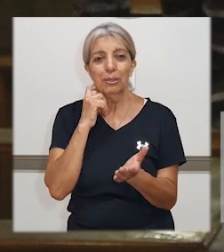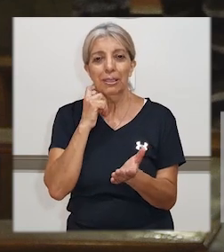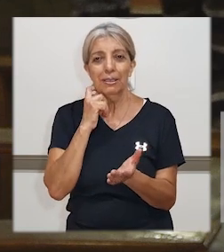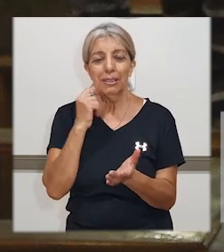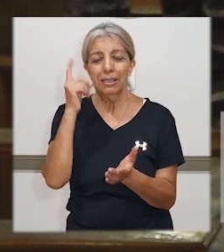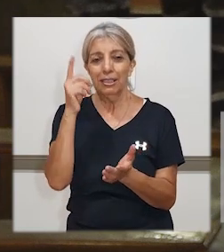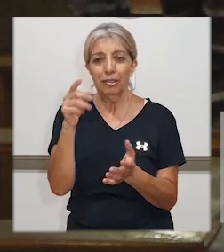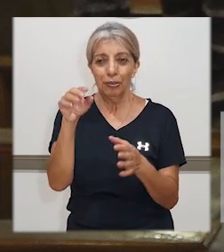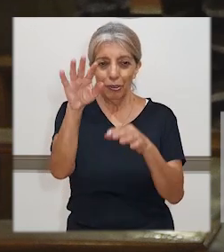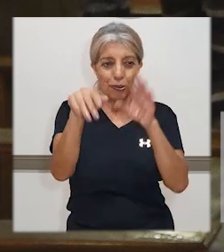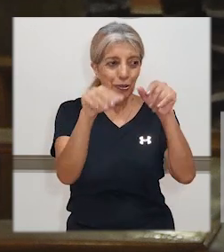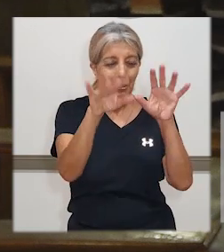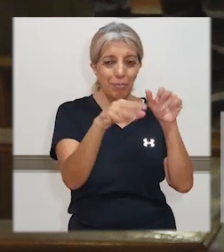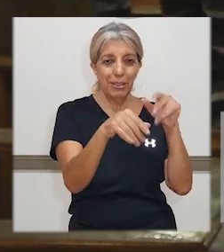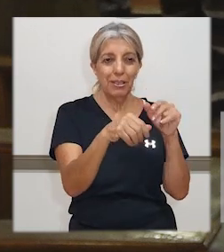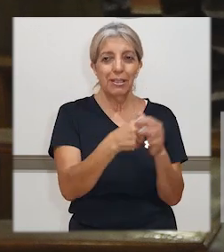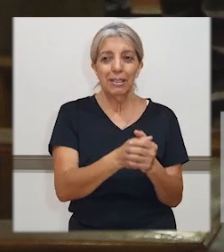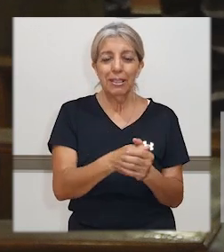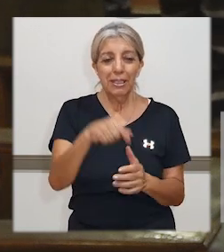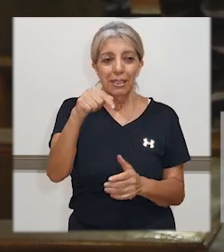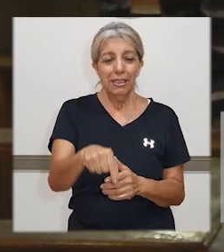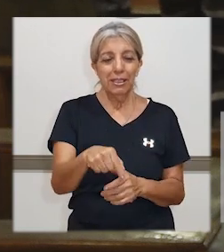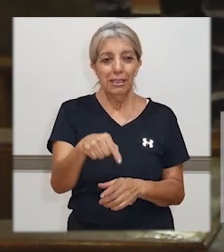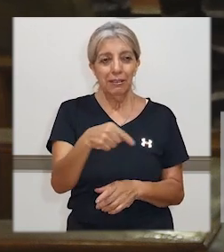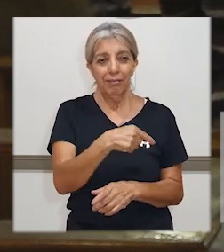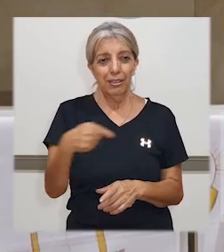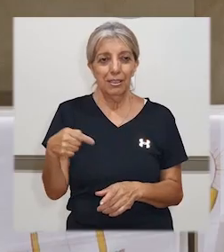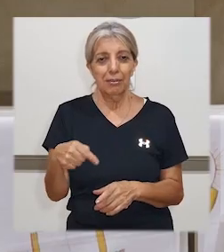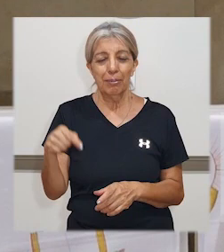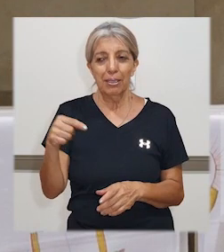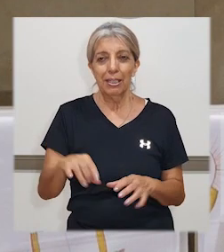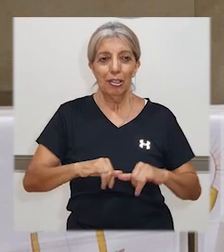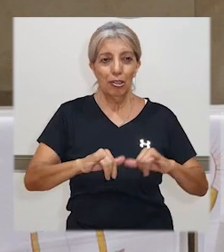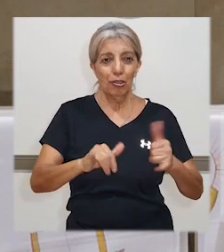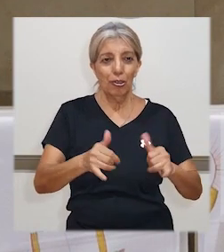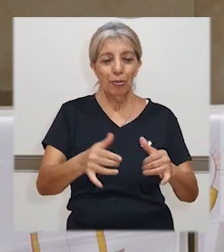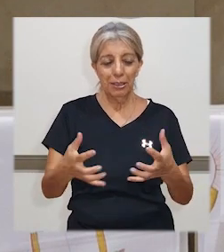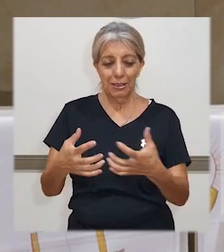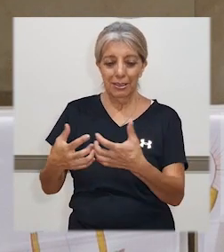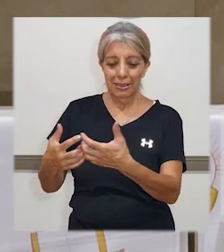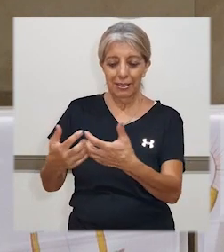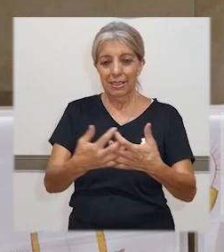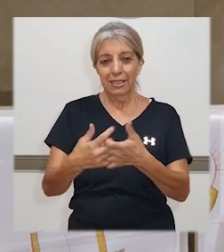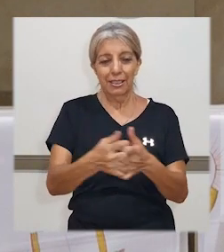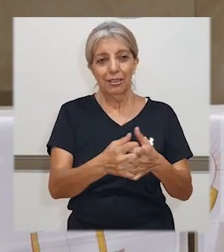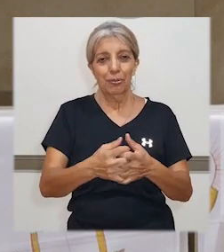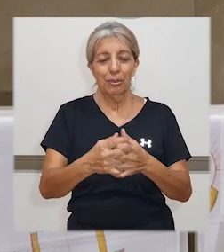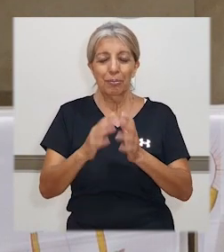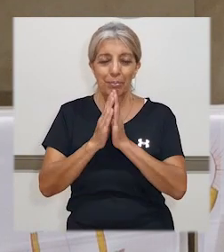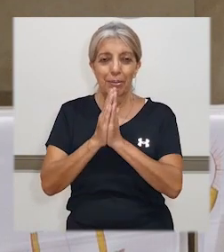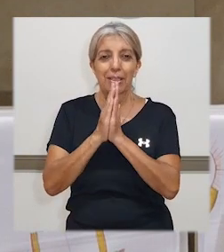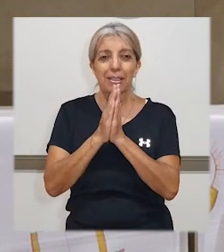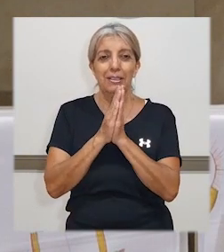siga llamando a muchos. Y en este fin de semana, en muchas comunidades, los jóvenes se reúnen para rezar y discernir su